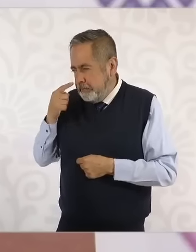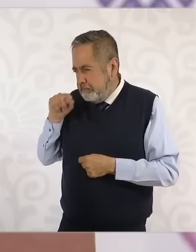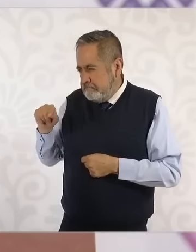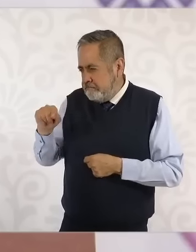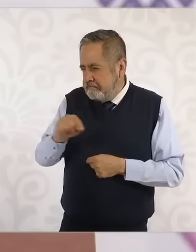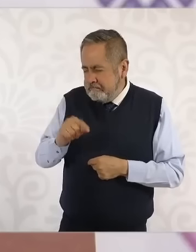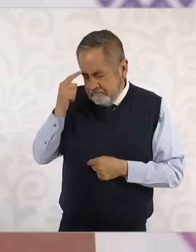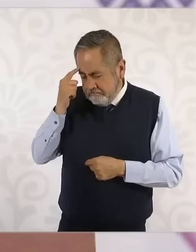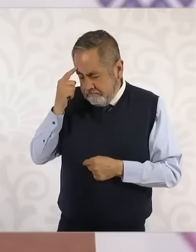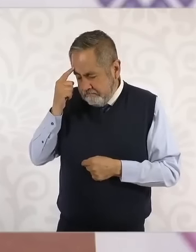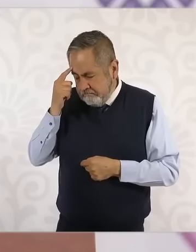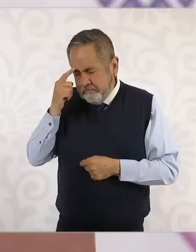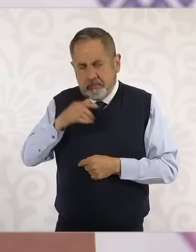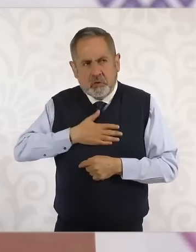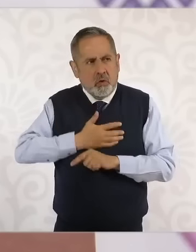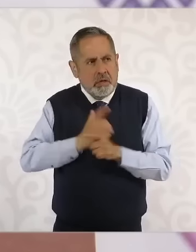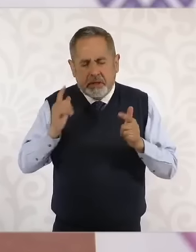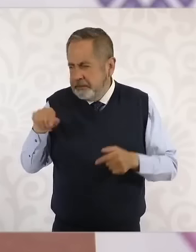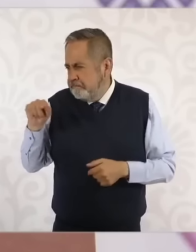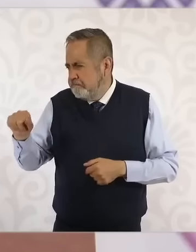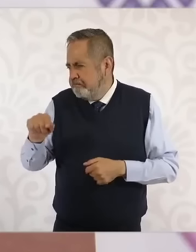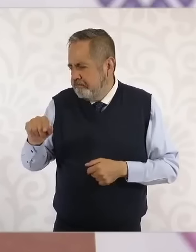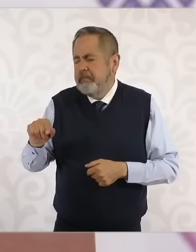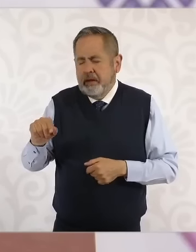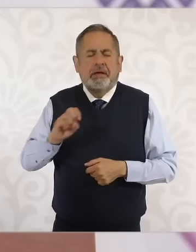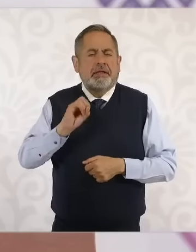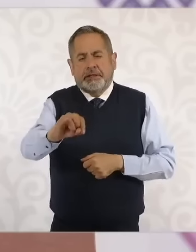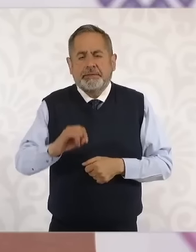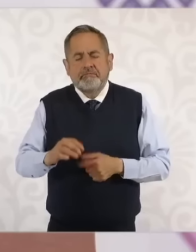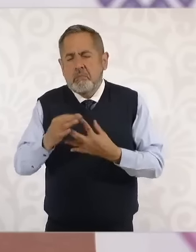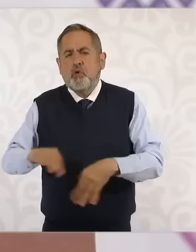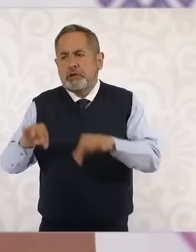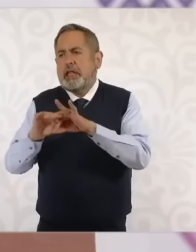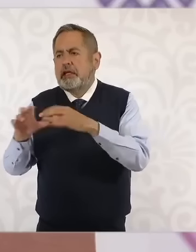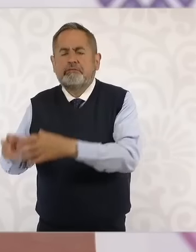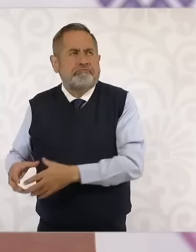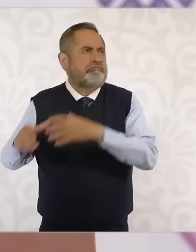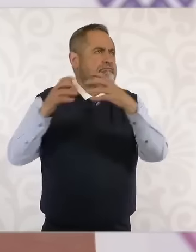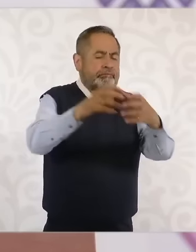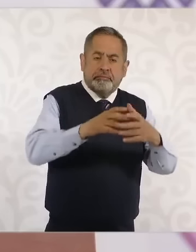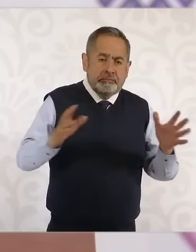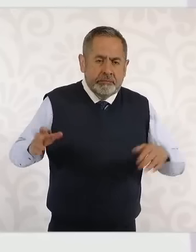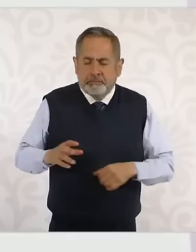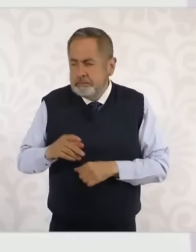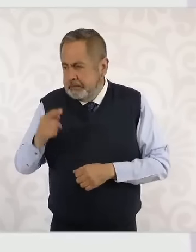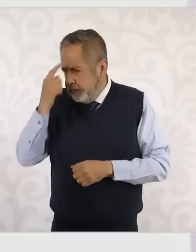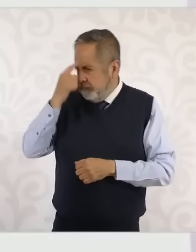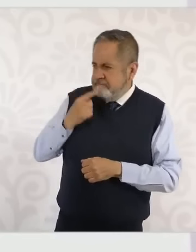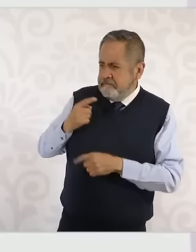soberanas de México. ¿Es importante? ¿No es importante? ¿Se colabora en esto? ¿Qué perfiles